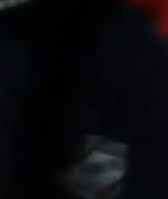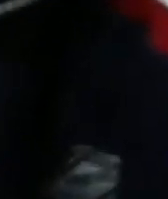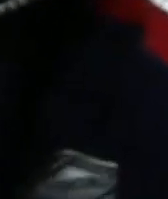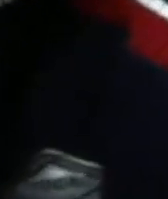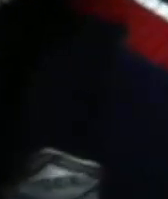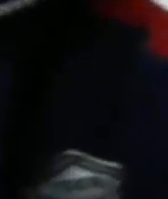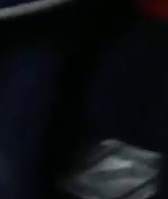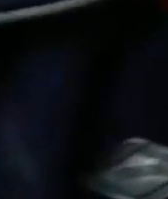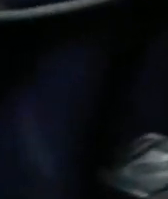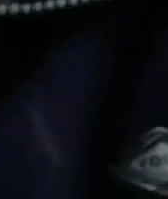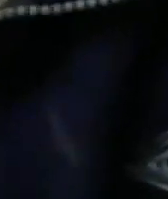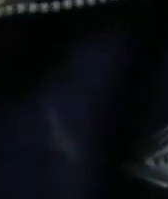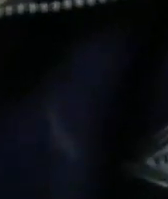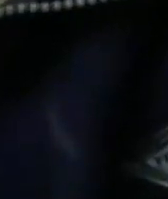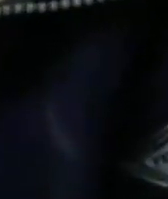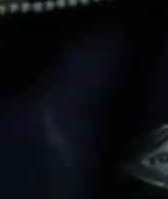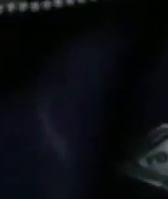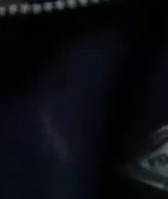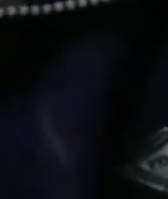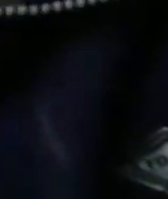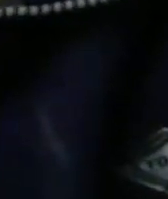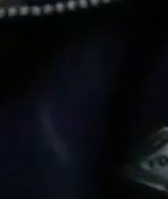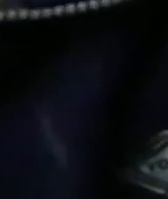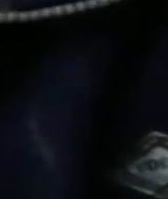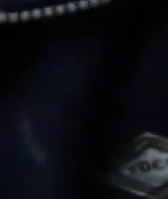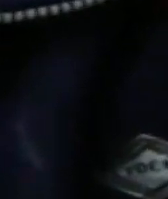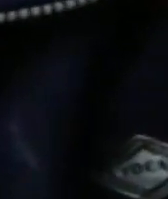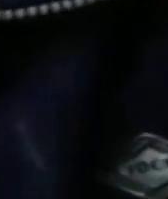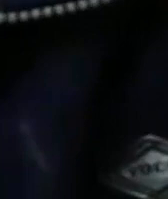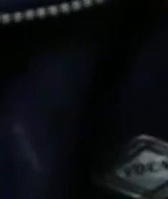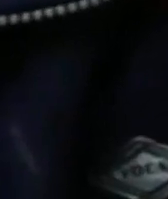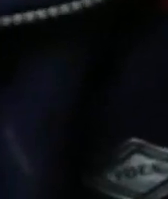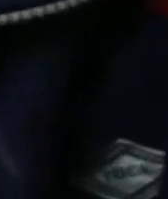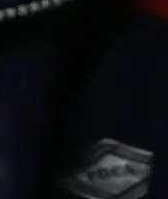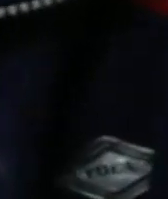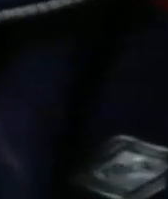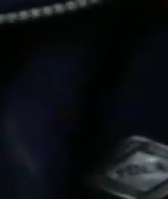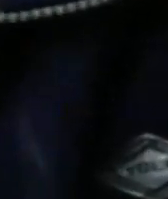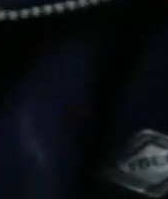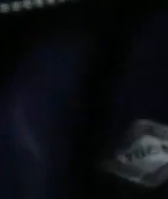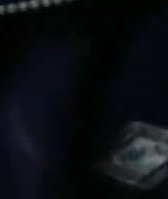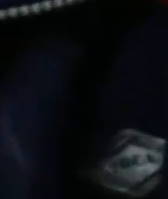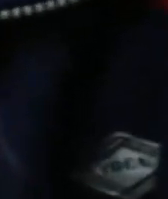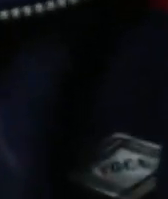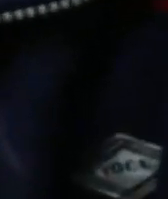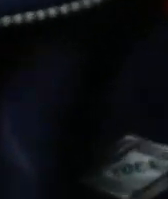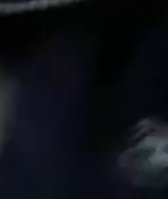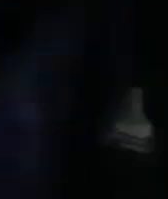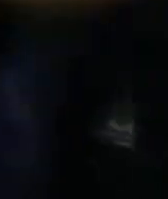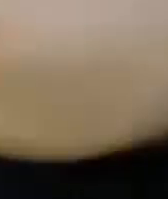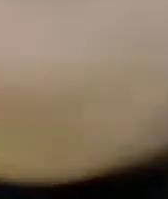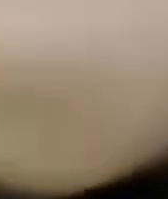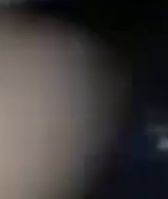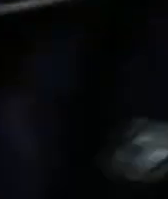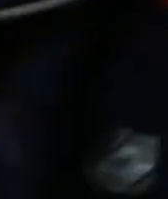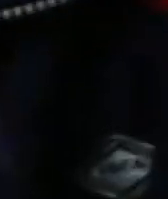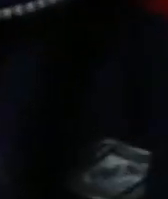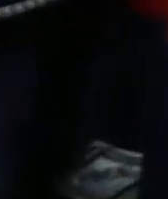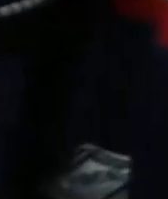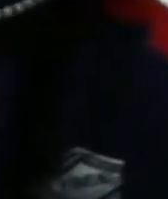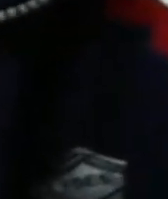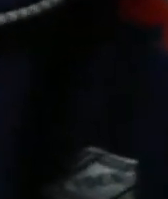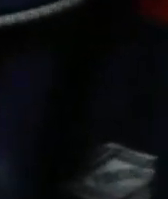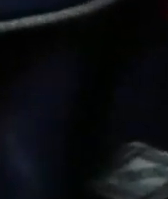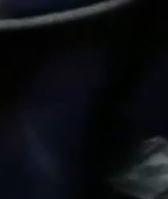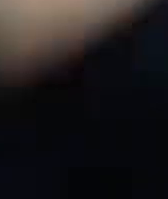genial, la verdad. Y denle un merecido like a este pop suyo, que la verdad se lo merece bastante. Y bueno, si les gustó esta video reacción, dejen su like,